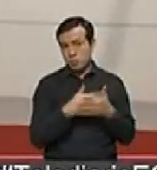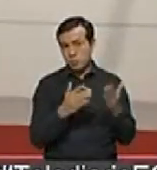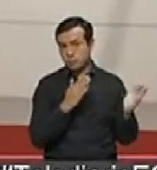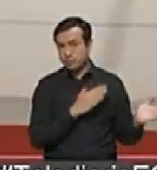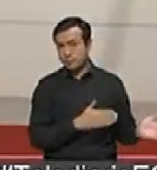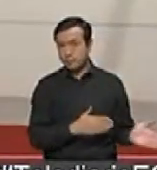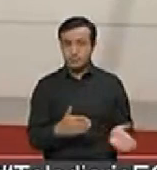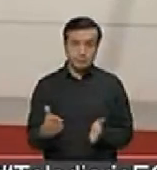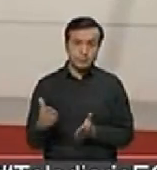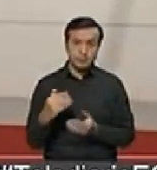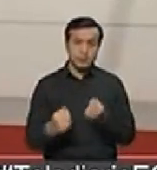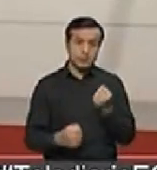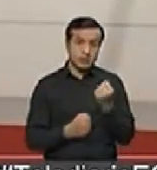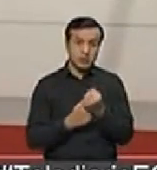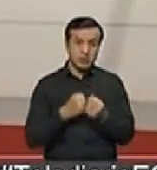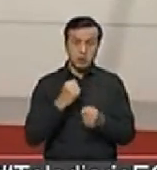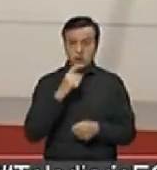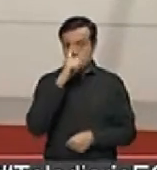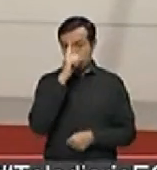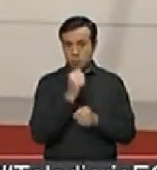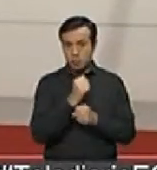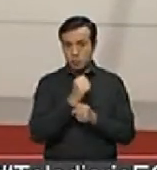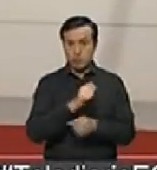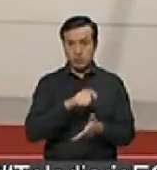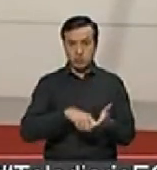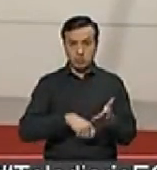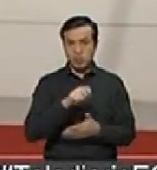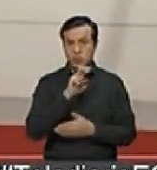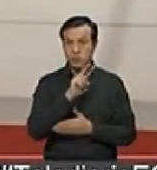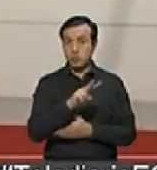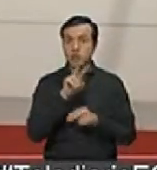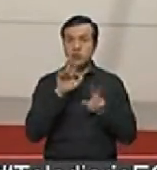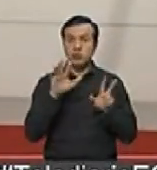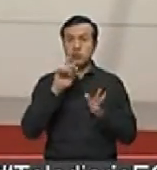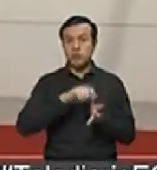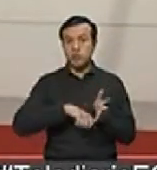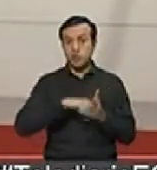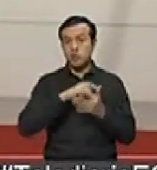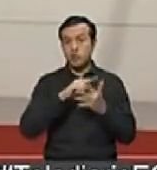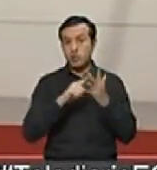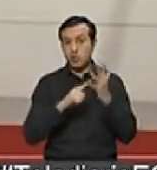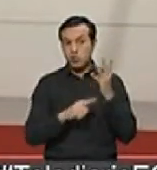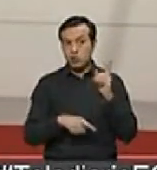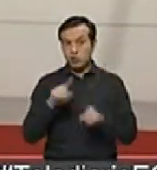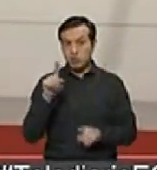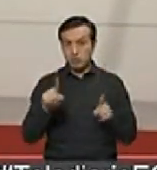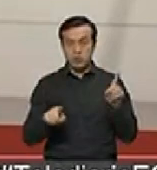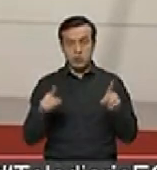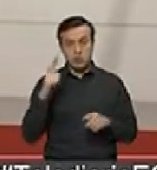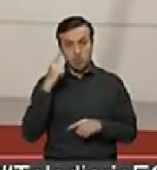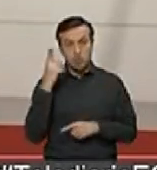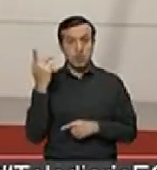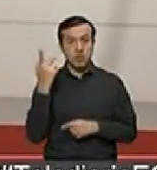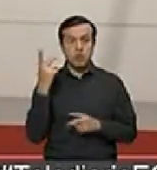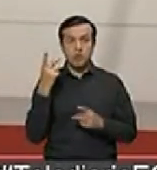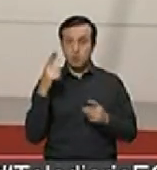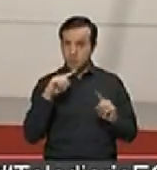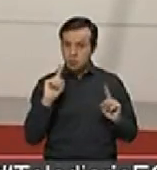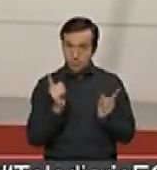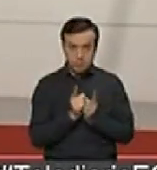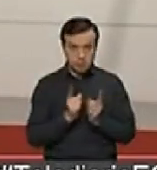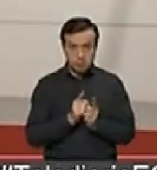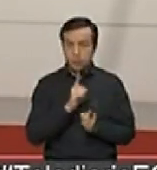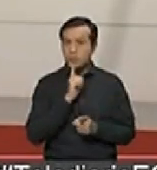línea. Facilitar el tema de contrataciones. Tenemos más de 28 contratos distribuidos en algunas normativas. Vamos a simplificar este tema. Vamos a